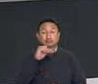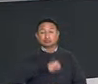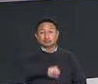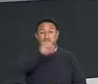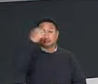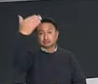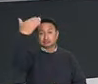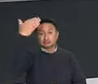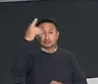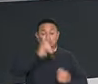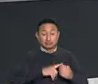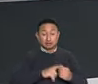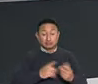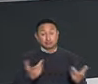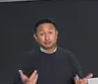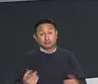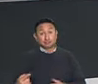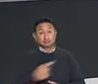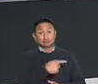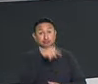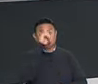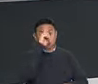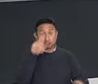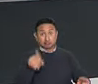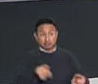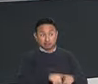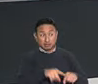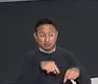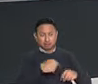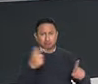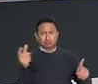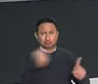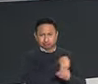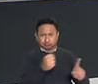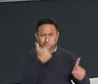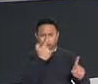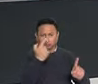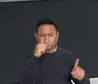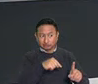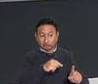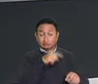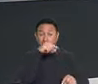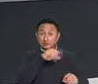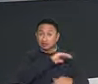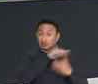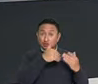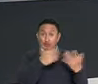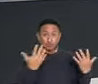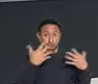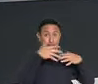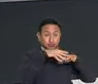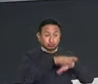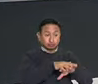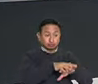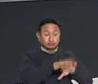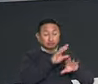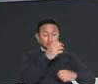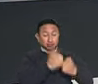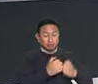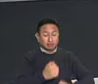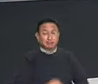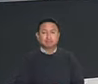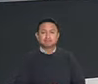la alcaldía de Quito, y claro, en eso tiene razón, la violencia es algo que hay que trabajar en conjunto, todos somos